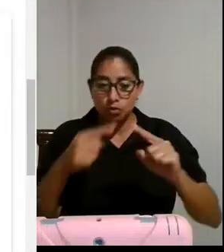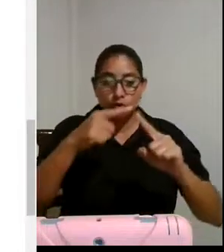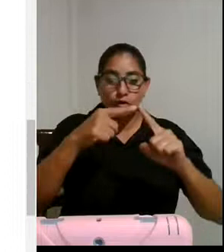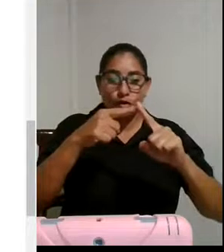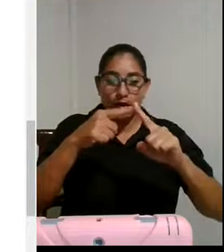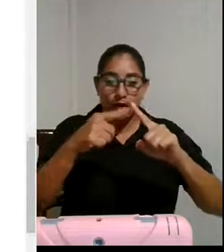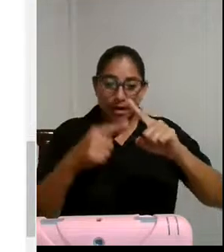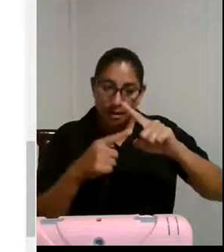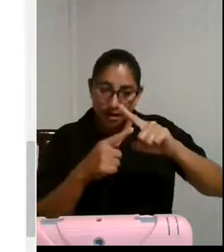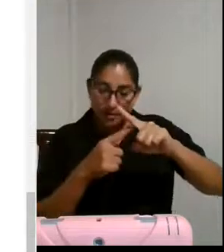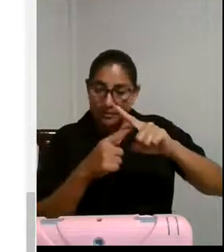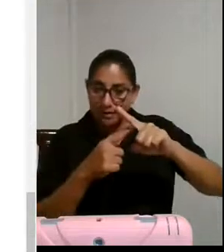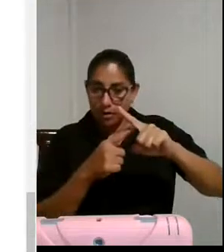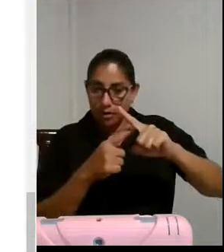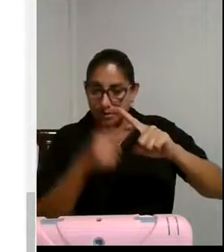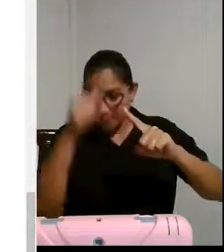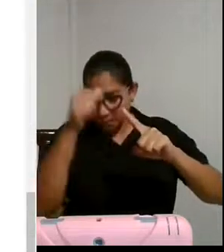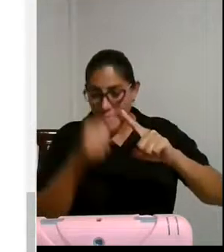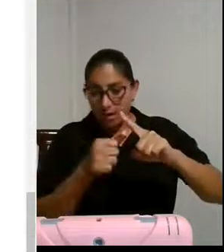más.